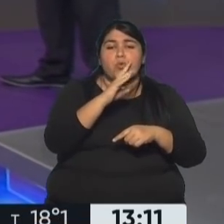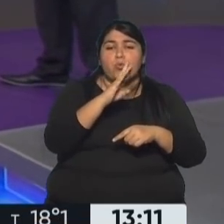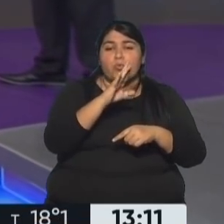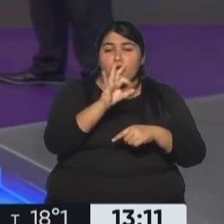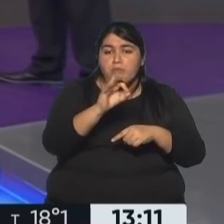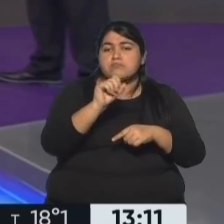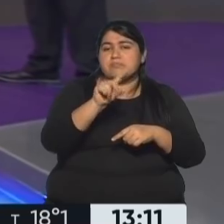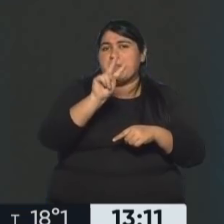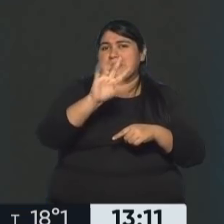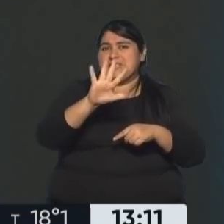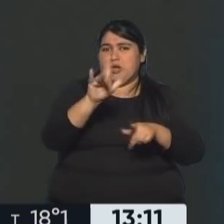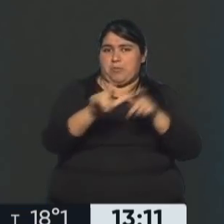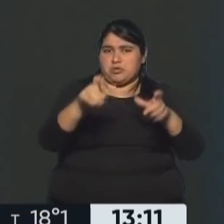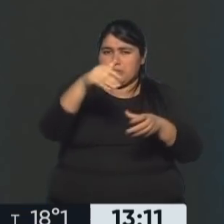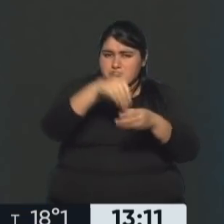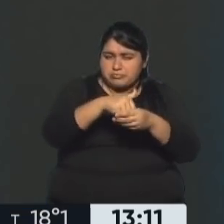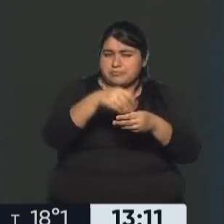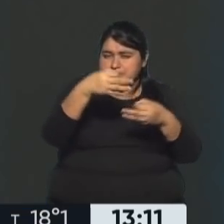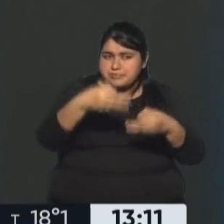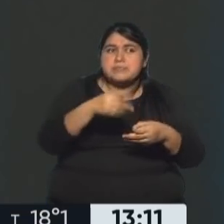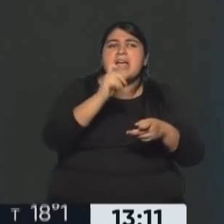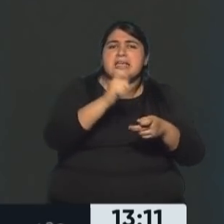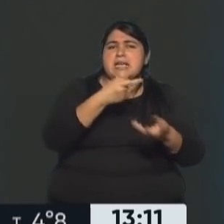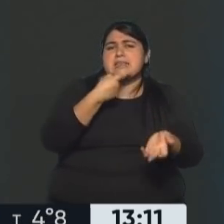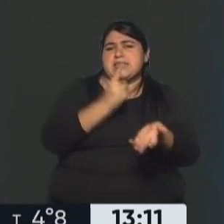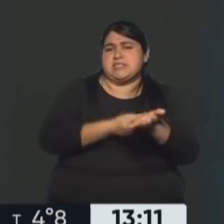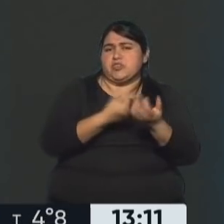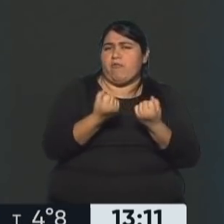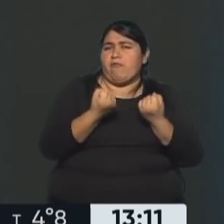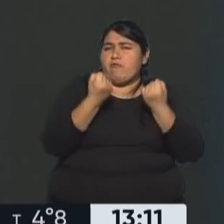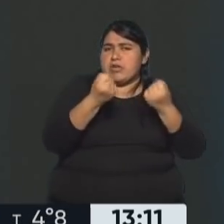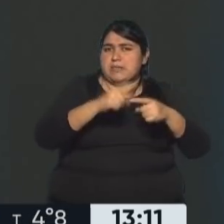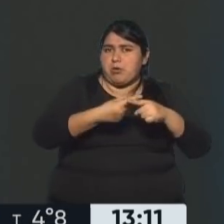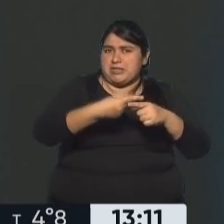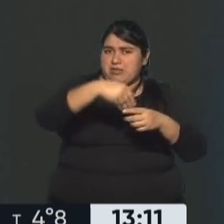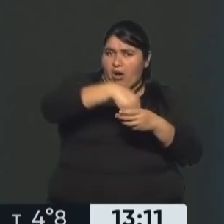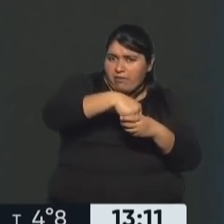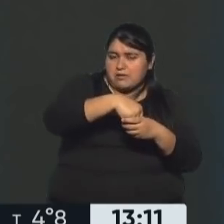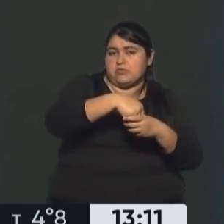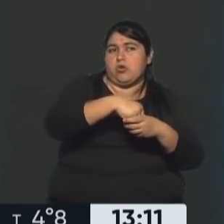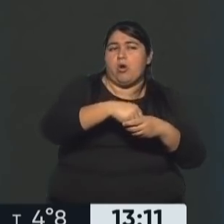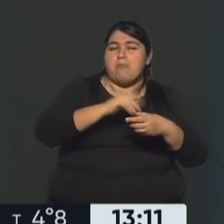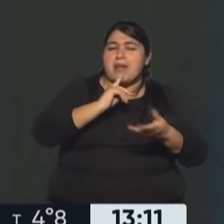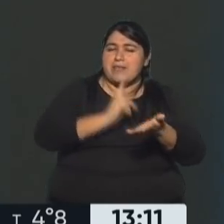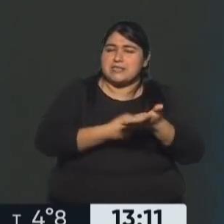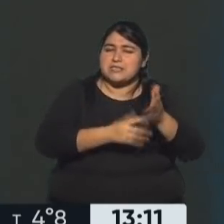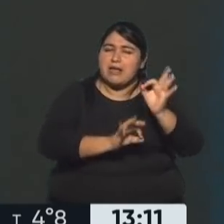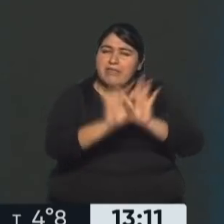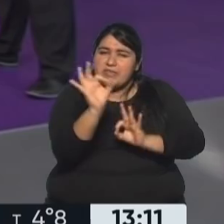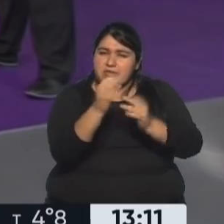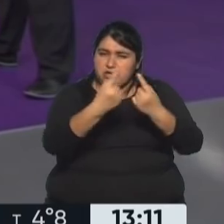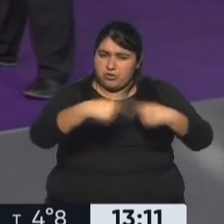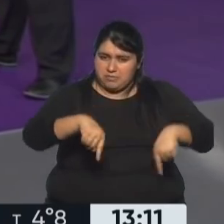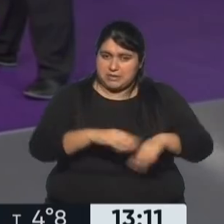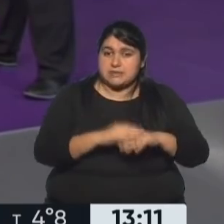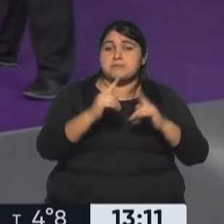definitiva aquellos que toman las decisiones políticas centrales, los que tienen fuerza dentro del partido para definir lineamientos estratégicos.